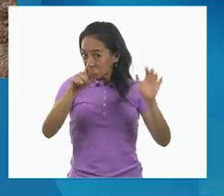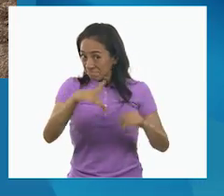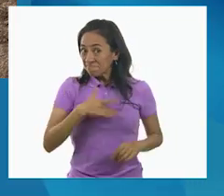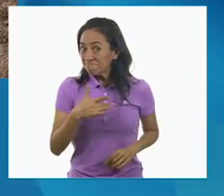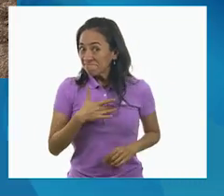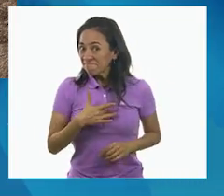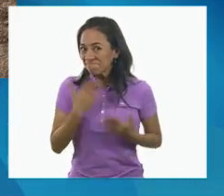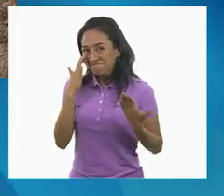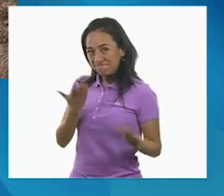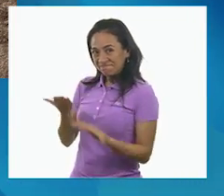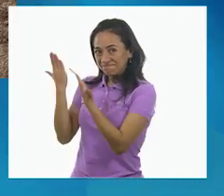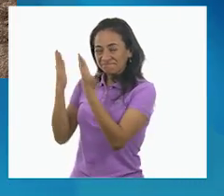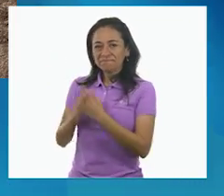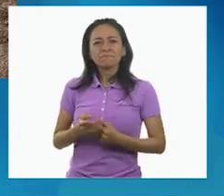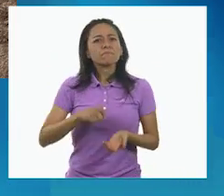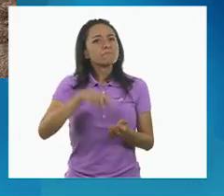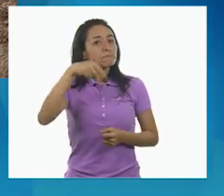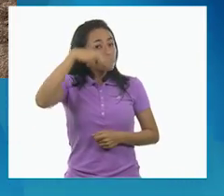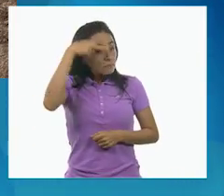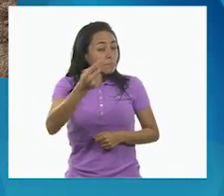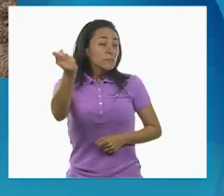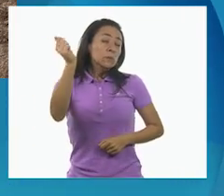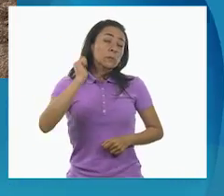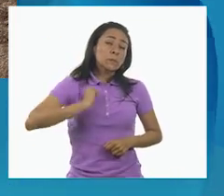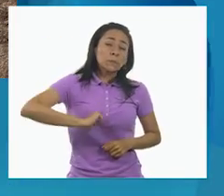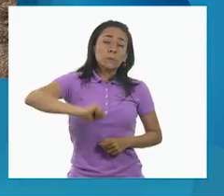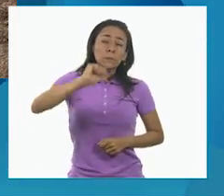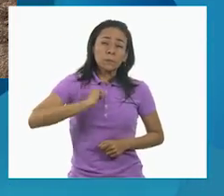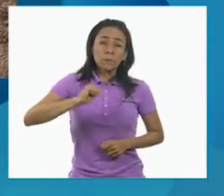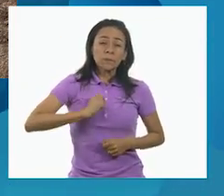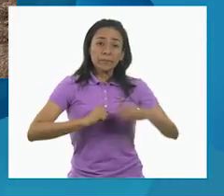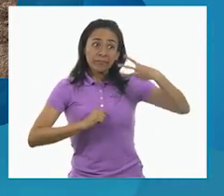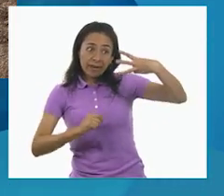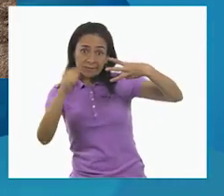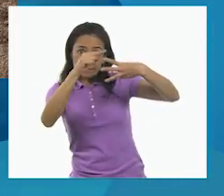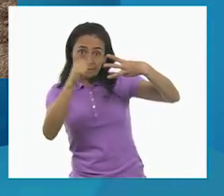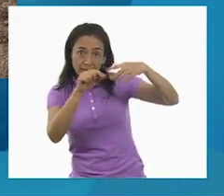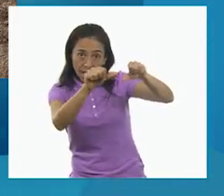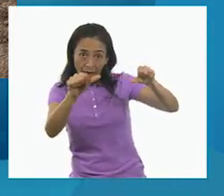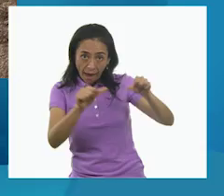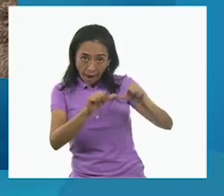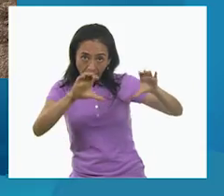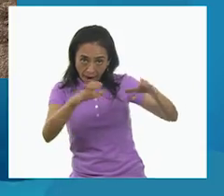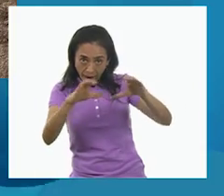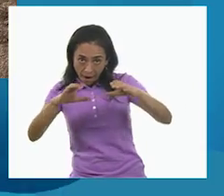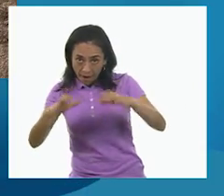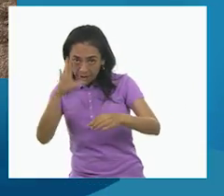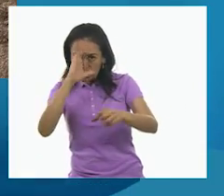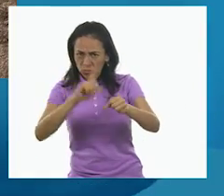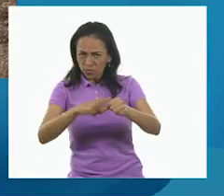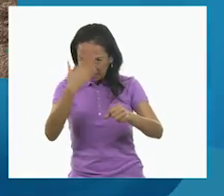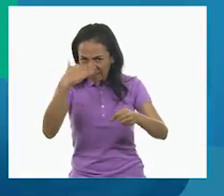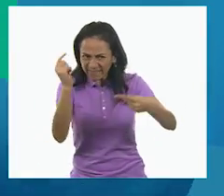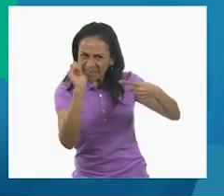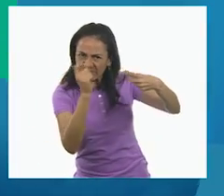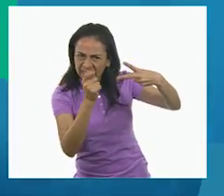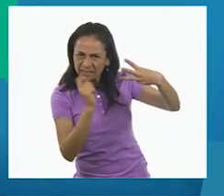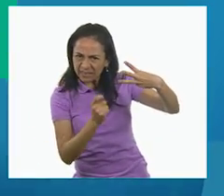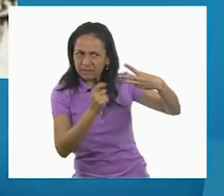El México antiguo se integró por 3 superáreas culturales. ¿Sabes cuáles son y qué las diferenció?